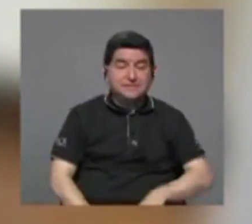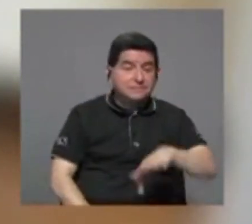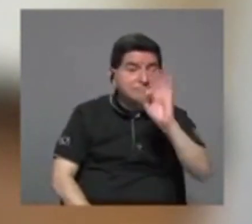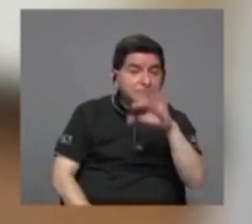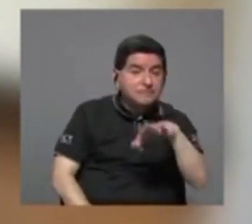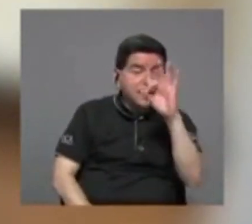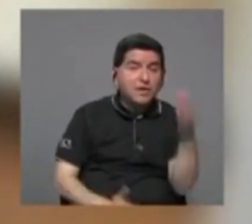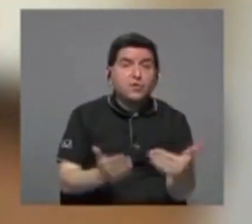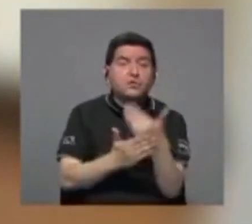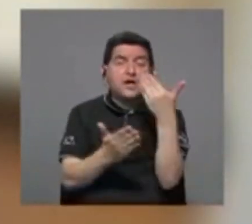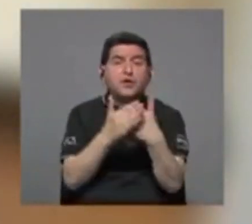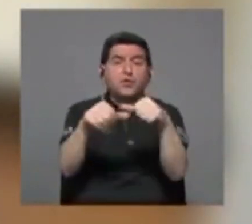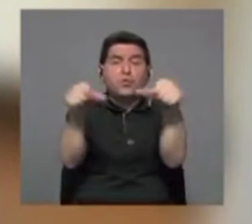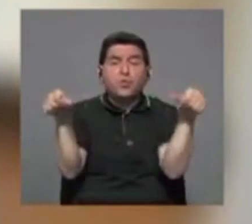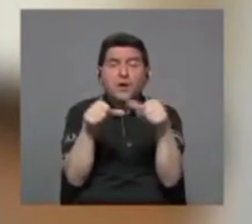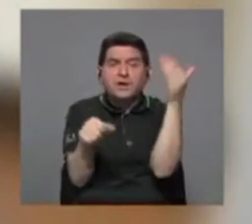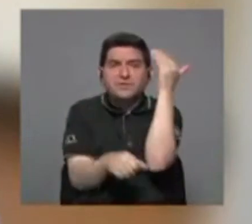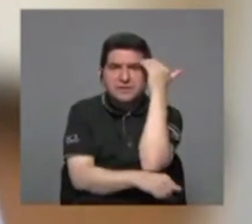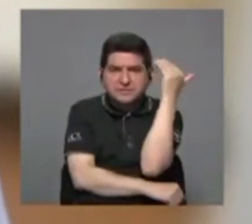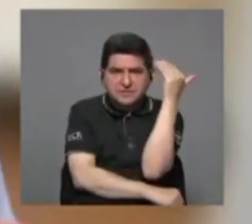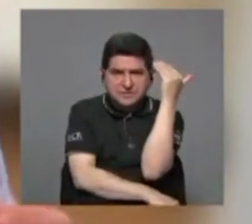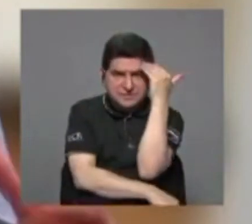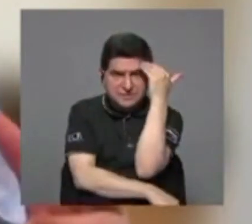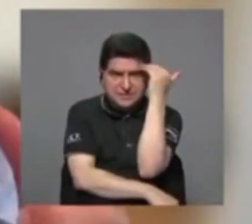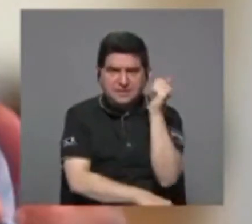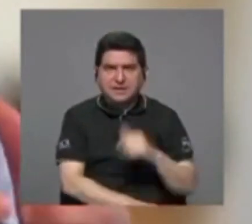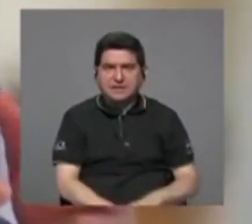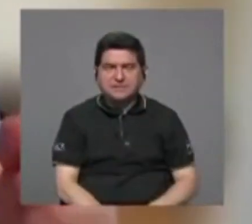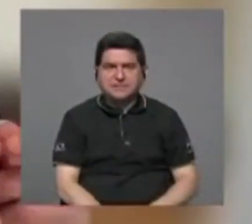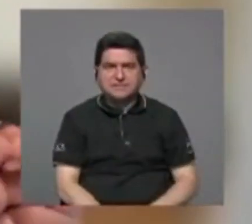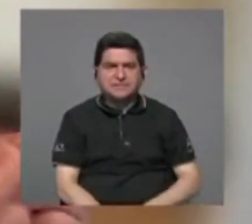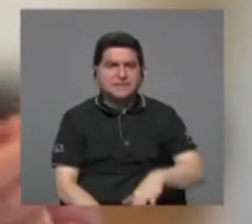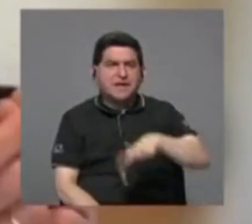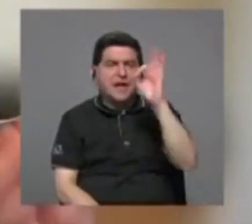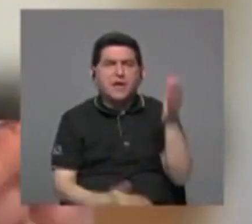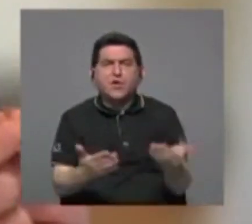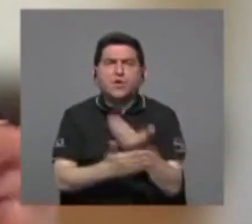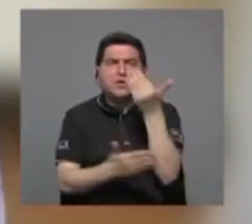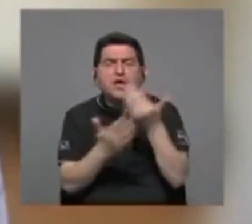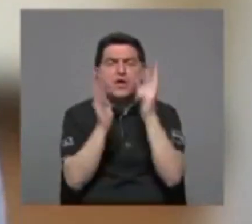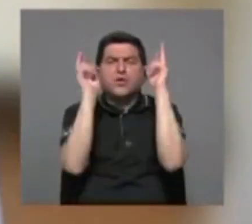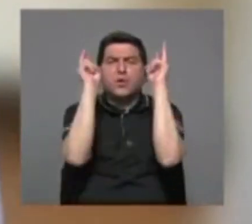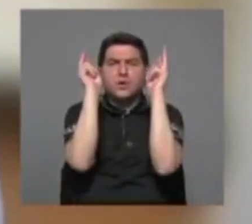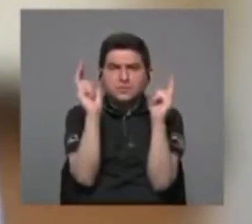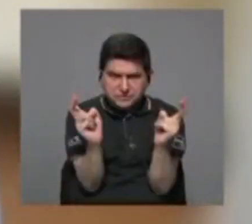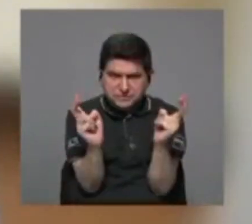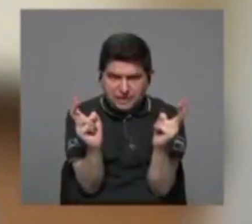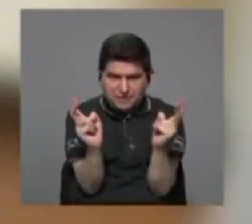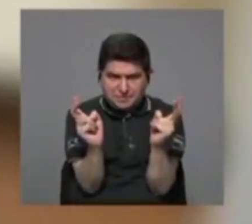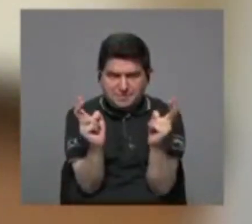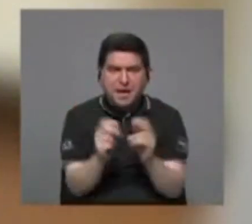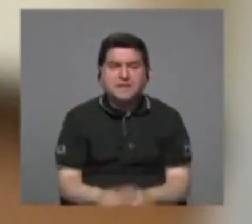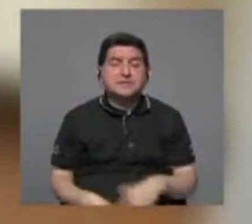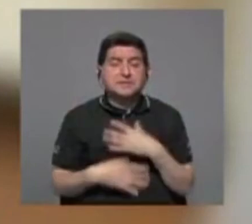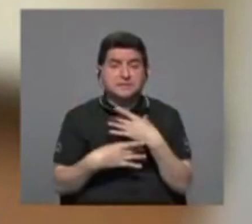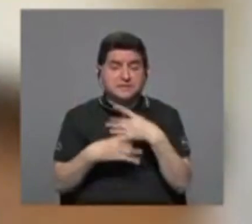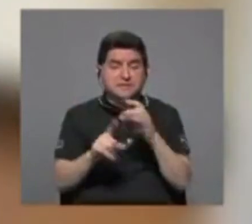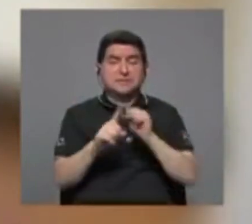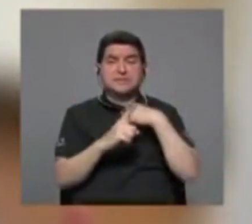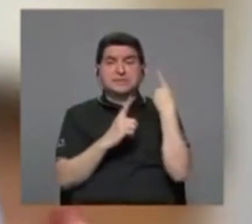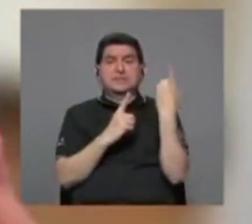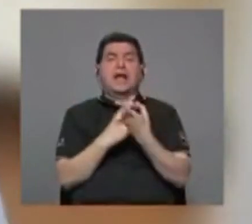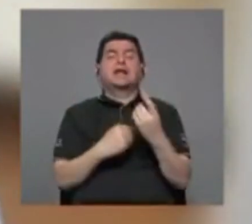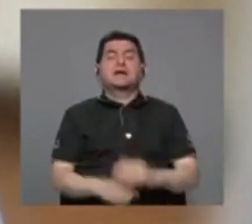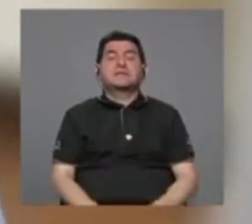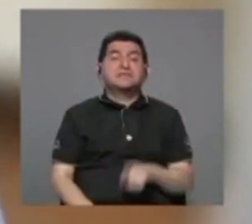encontrar nuevas áreas de conocimiento, encontrar nuevos temas que están siendo de interés de la sociedad. Y